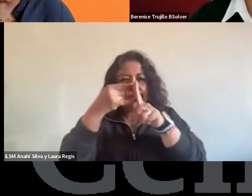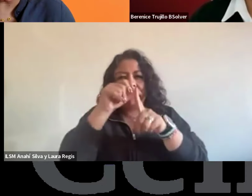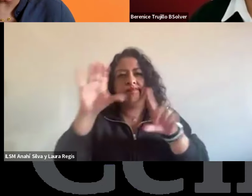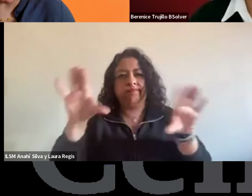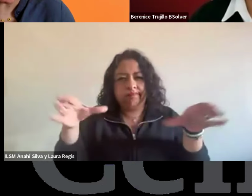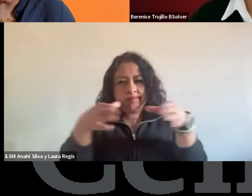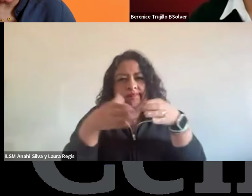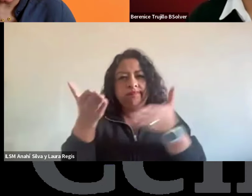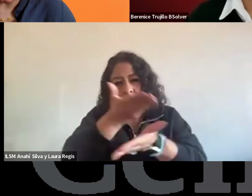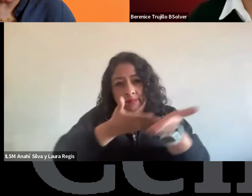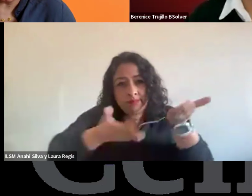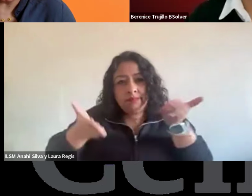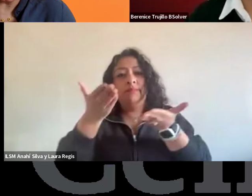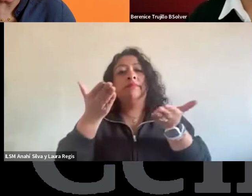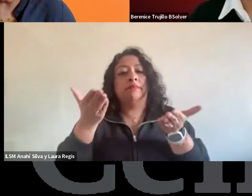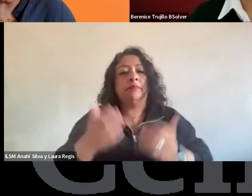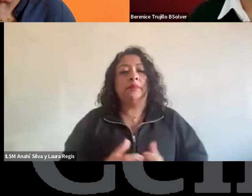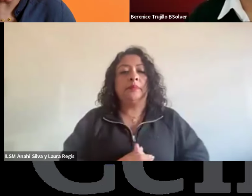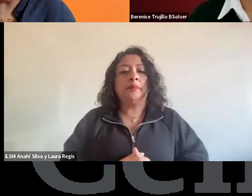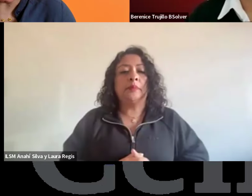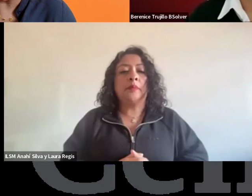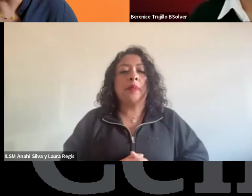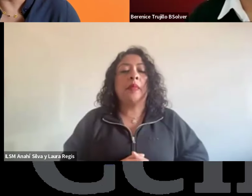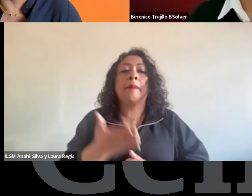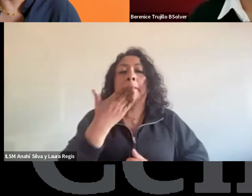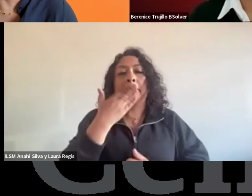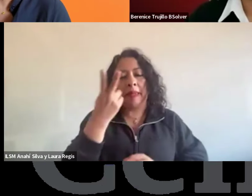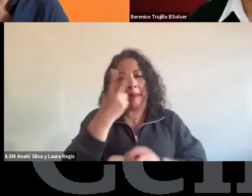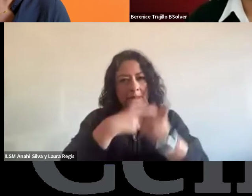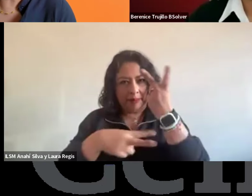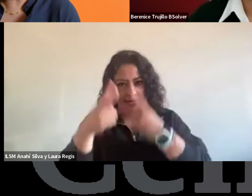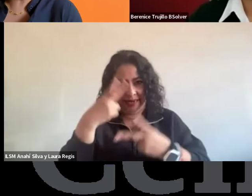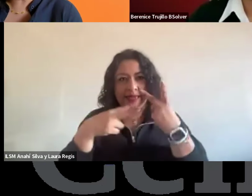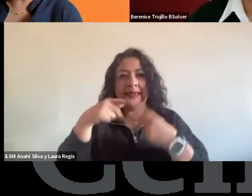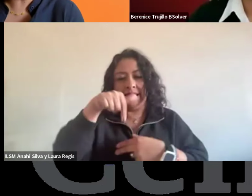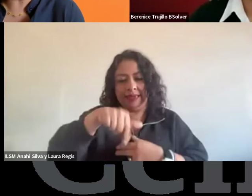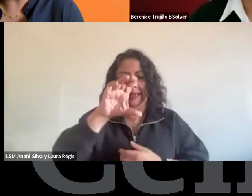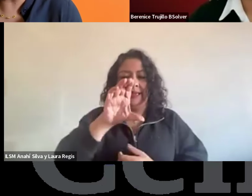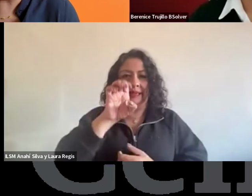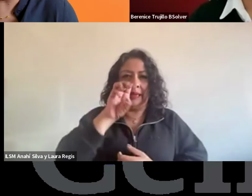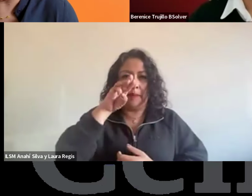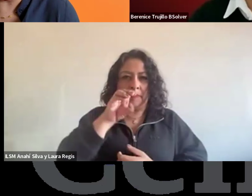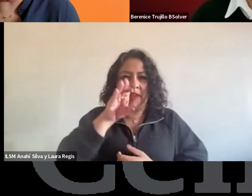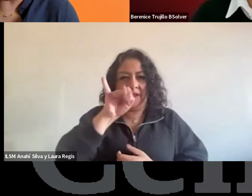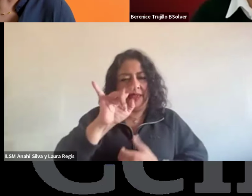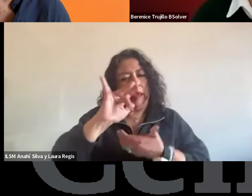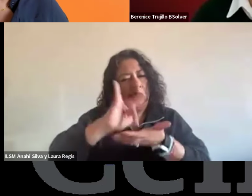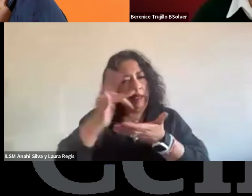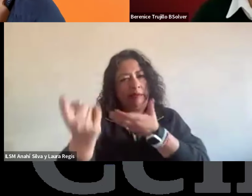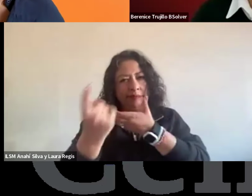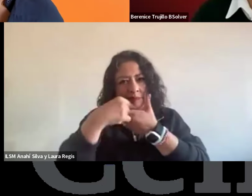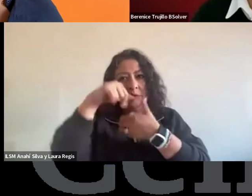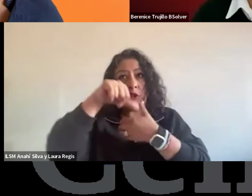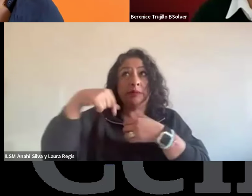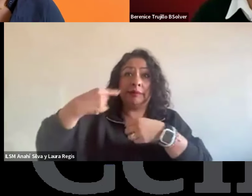comunidad colaborativa. Les damos la bienvenida desde CEMEFI. Muchísimas gracias por acompañarnos a